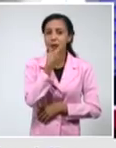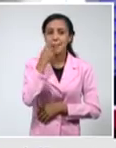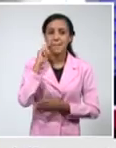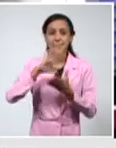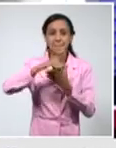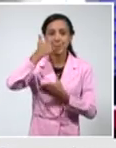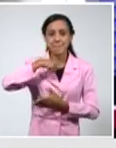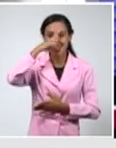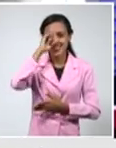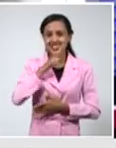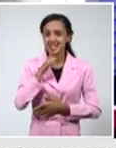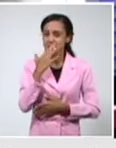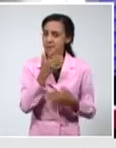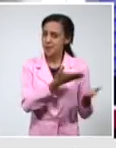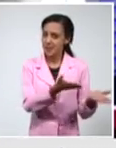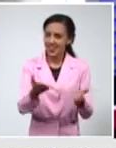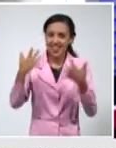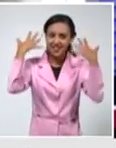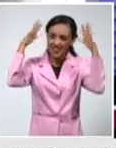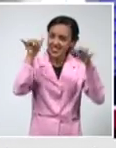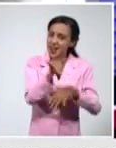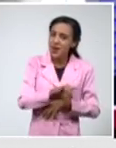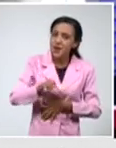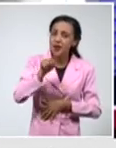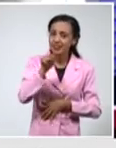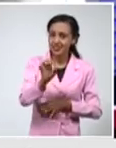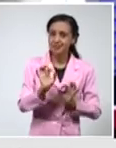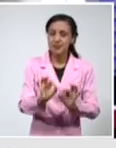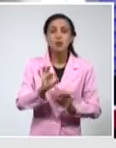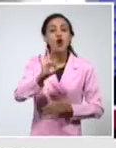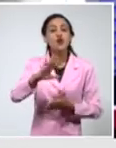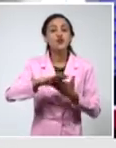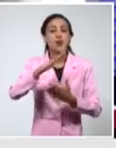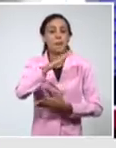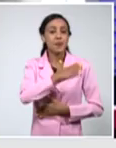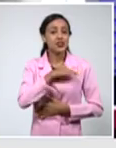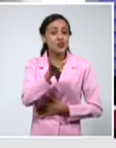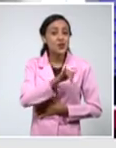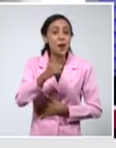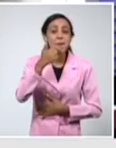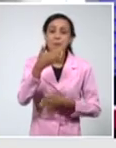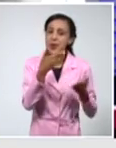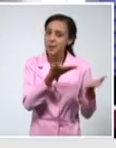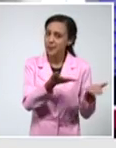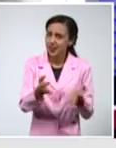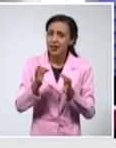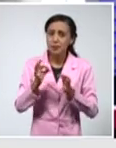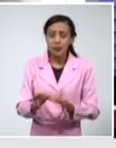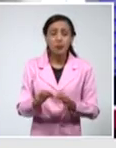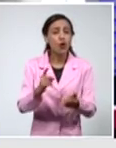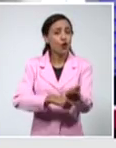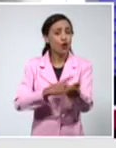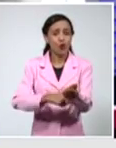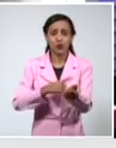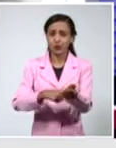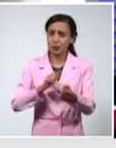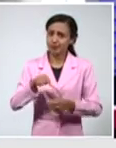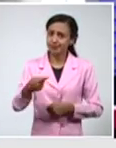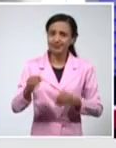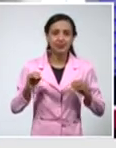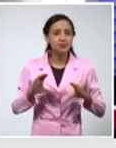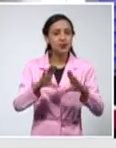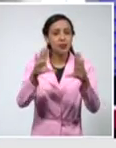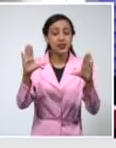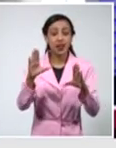Suárez. Bienvenida y felicidades también en este 8 de marzo. Y doy la bienvenida, como cada mañana ya, al doctor Francisco Durán